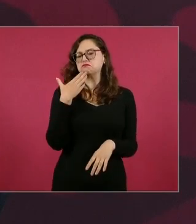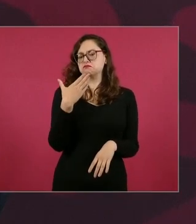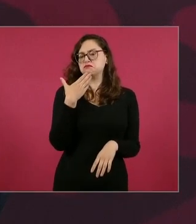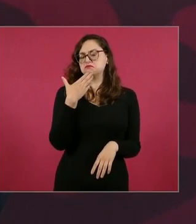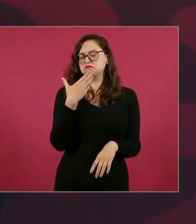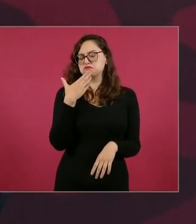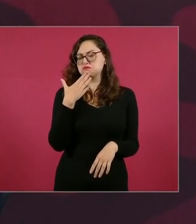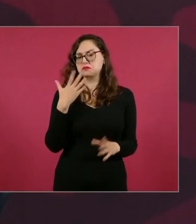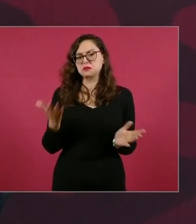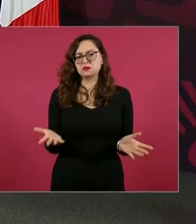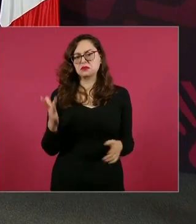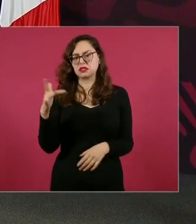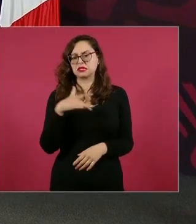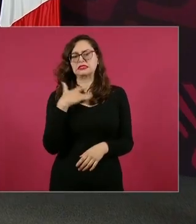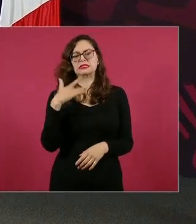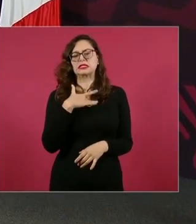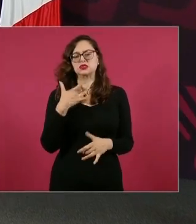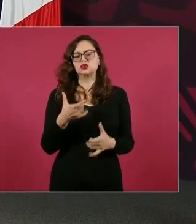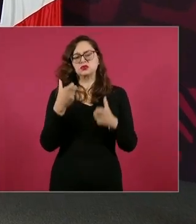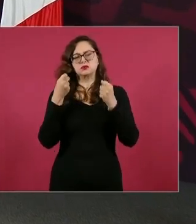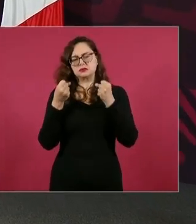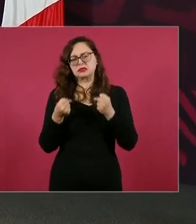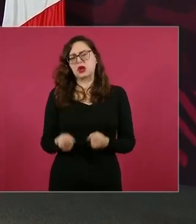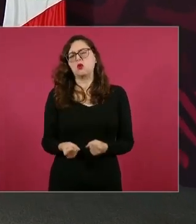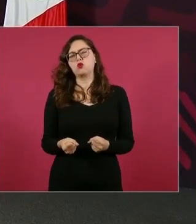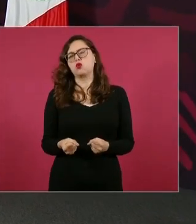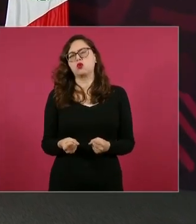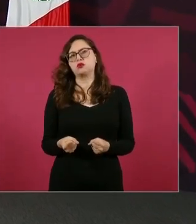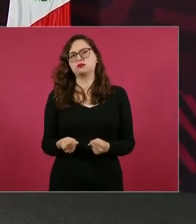Estoy seguro que él no está